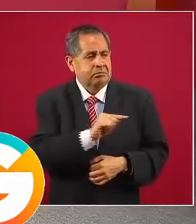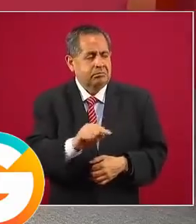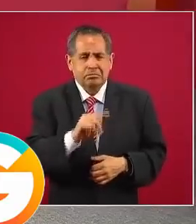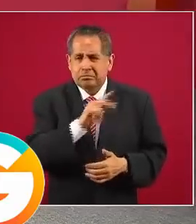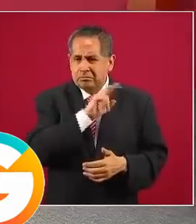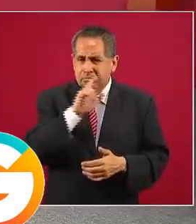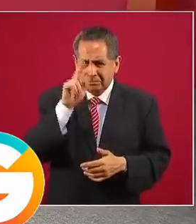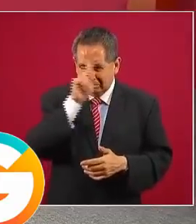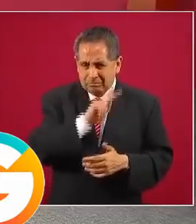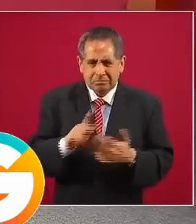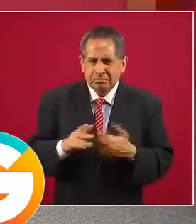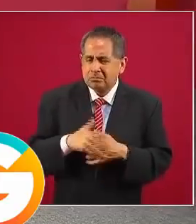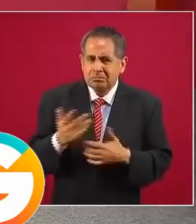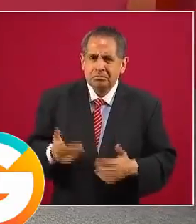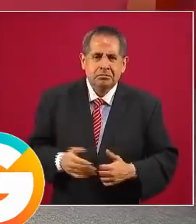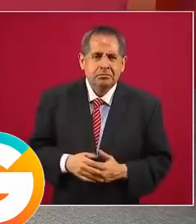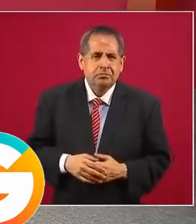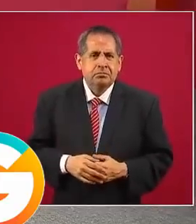¿Por qué?